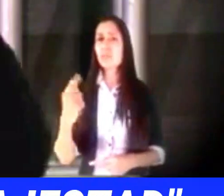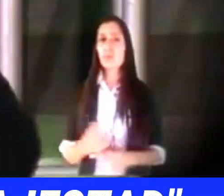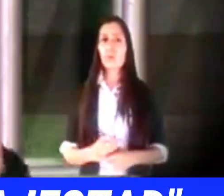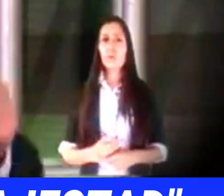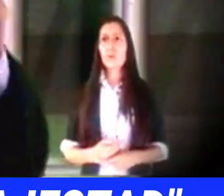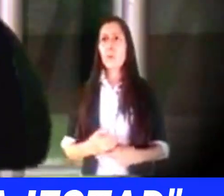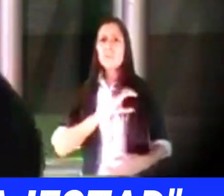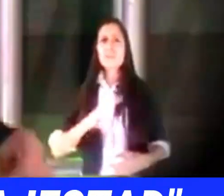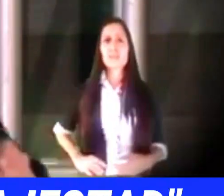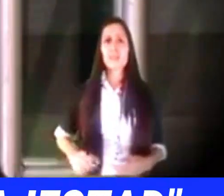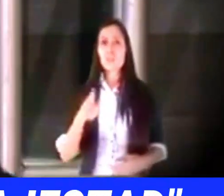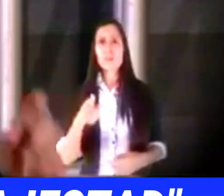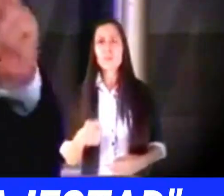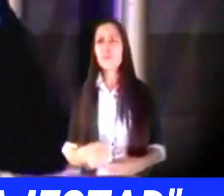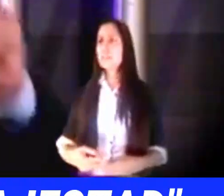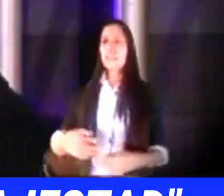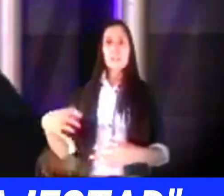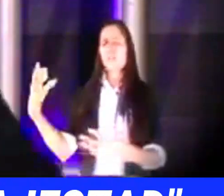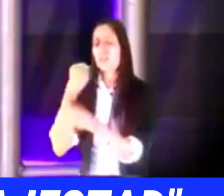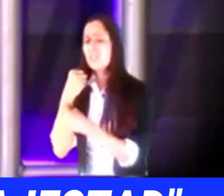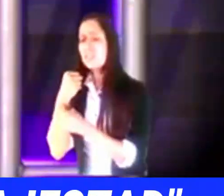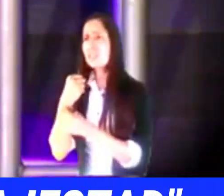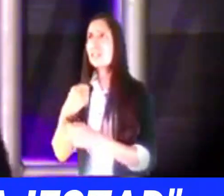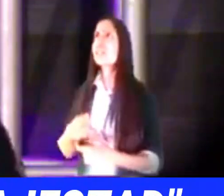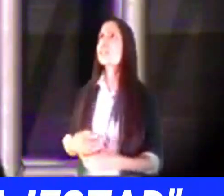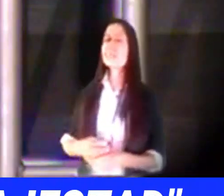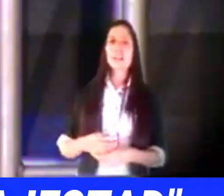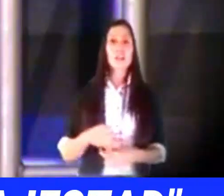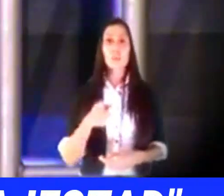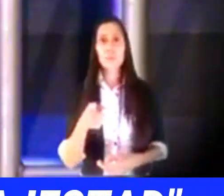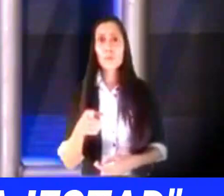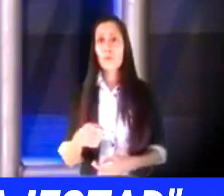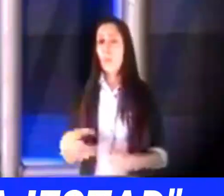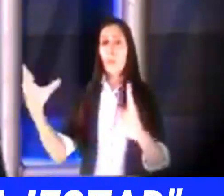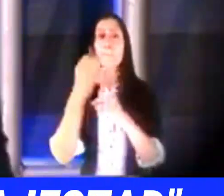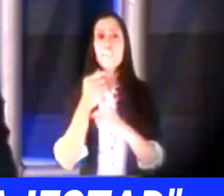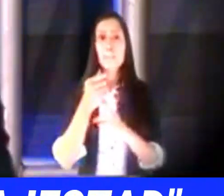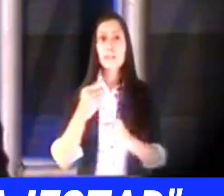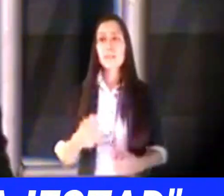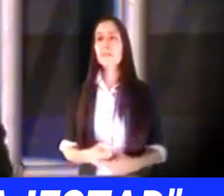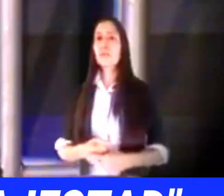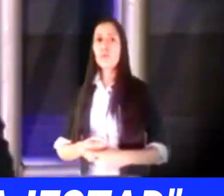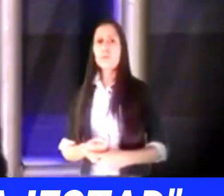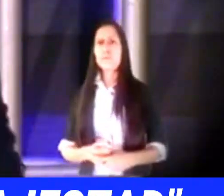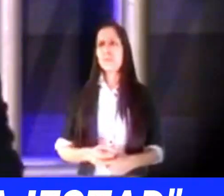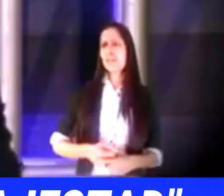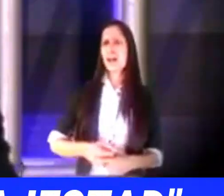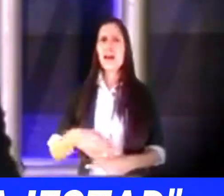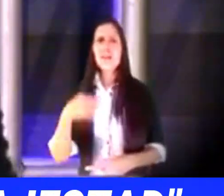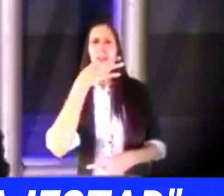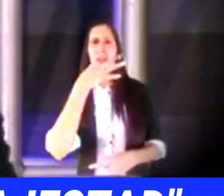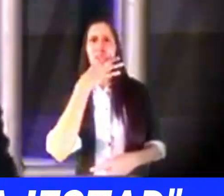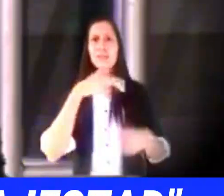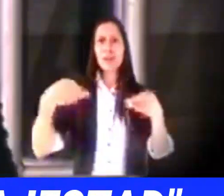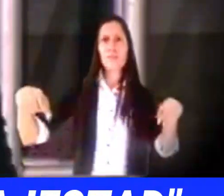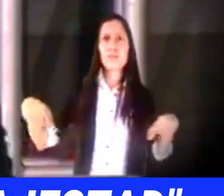lo consigues en el supermercado. No lo consigues en la farmacia de la esquina. Lo que nosotros tenemos, a Cristo le costó su